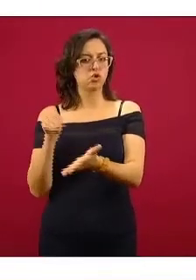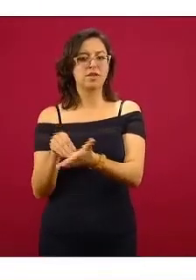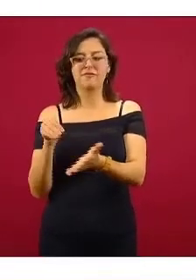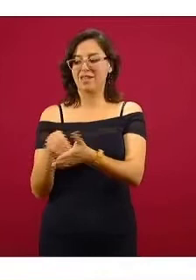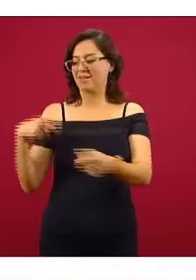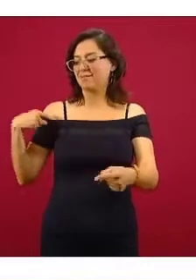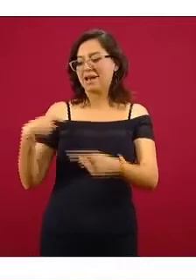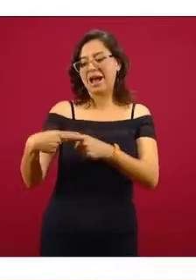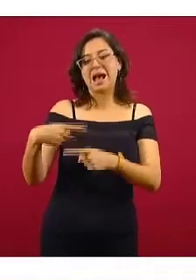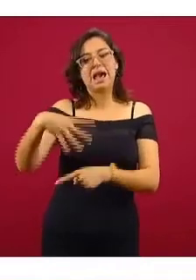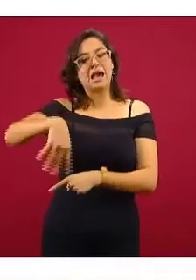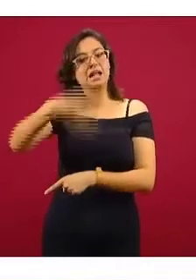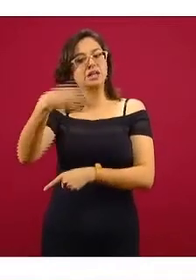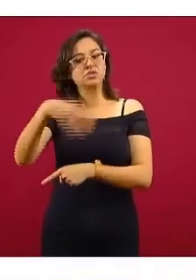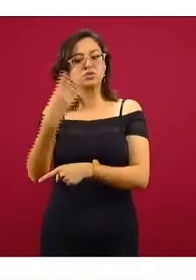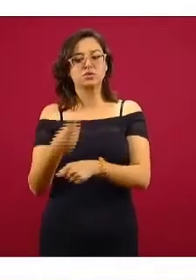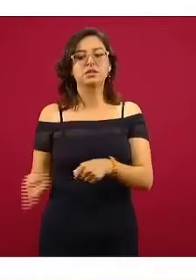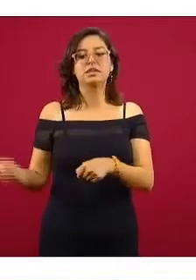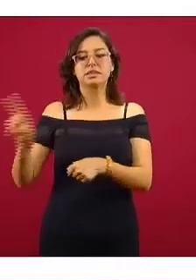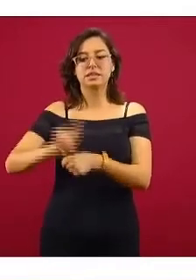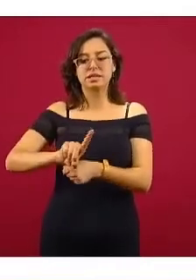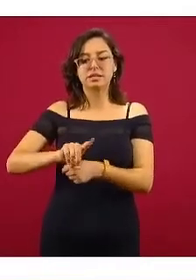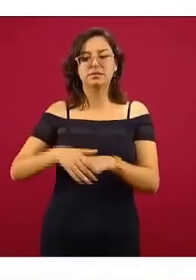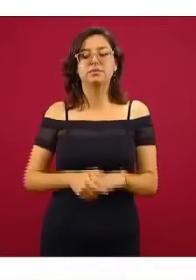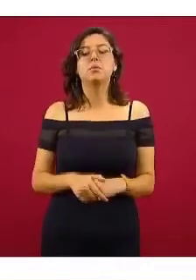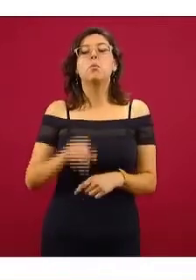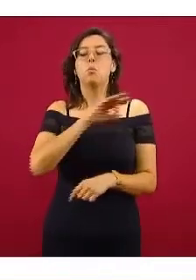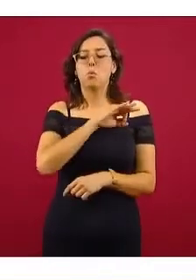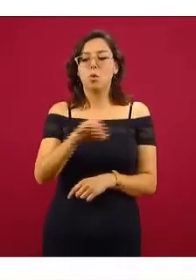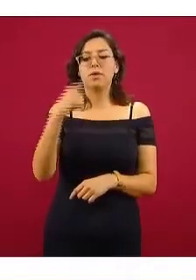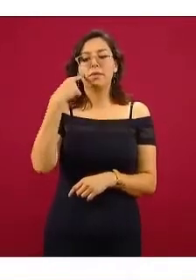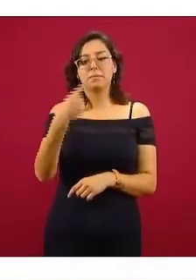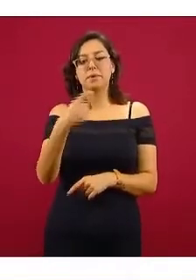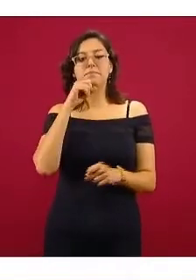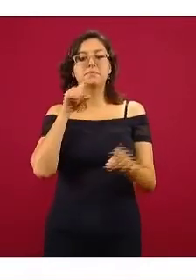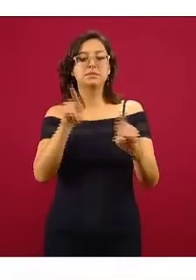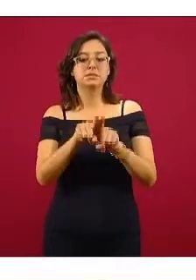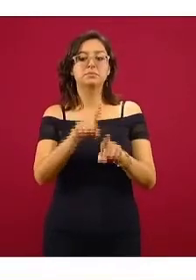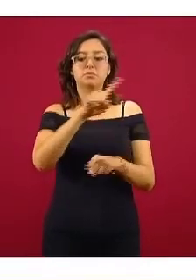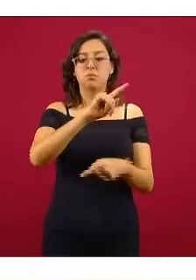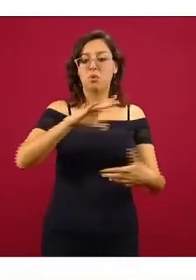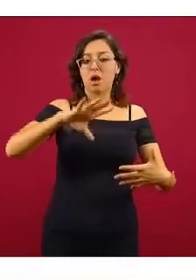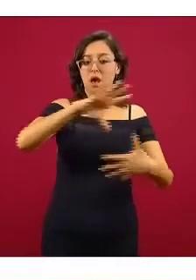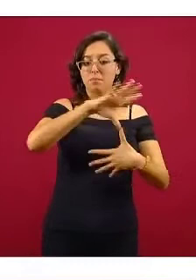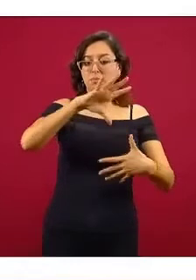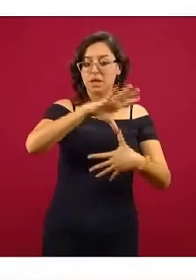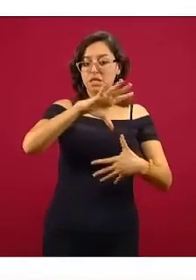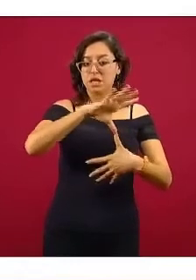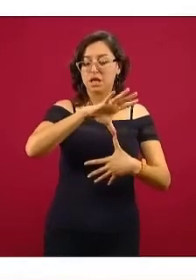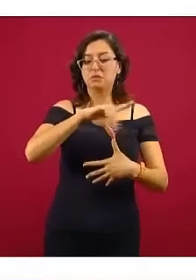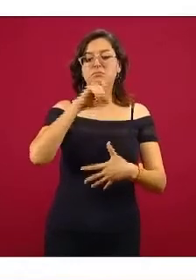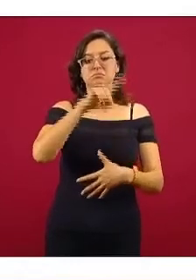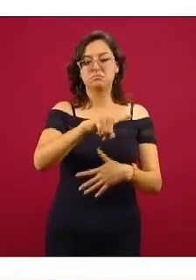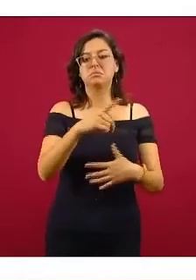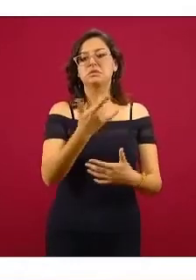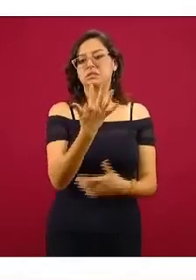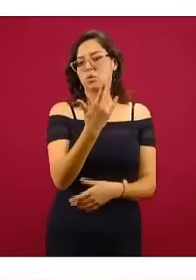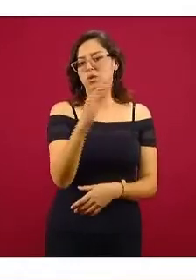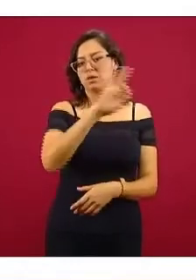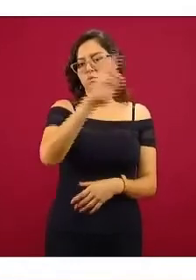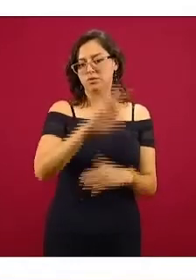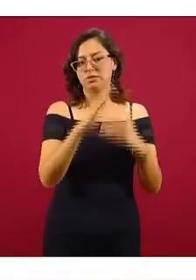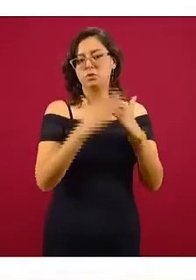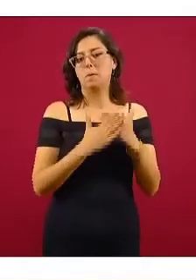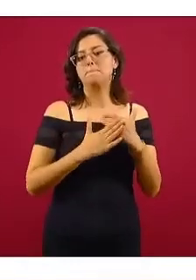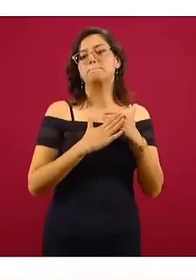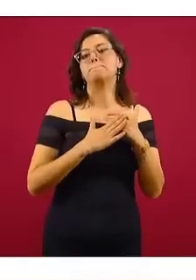en los últimos 14 días, y podemos ver cómo la región de las Américas concentra más de la mitad, pues